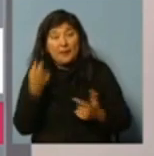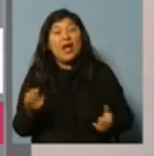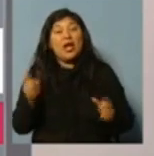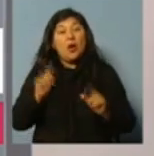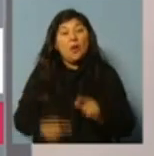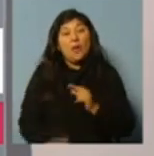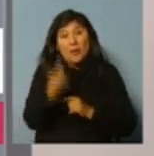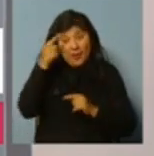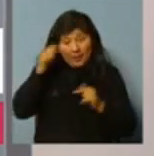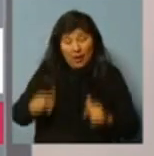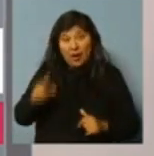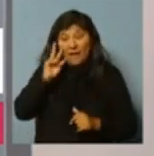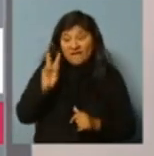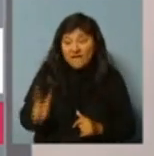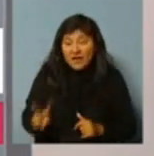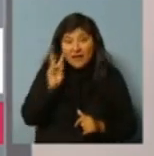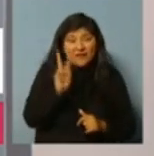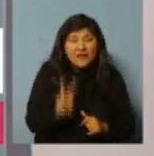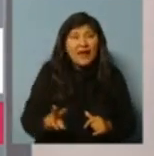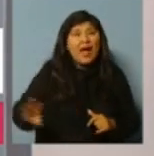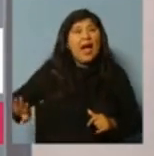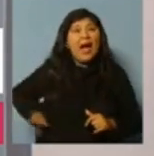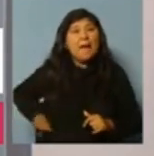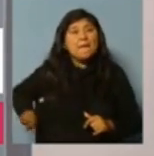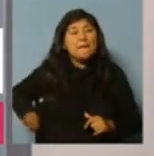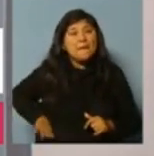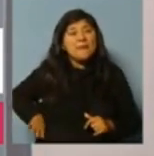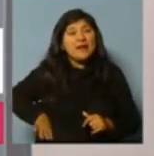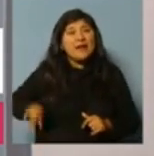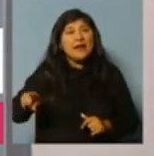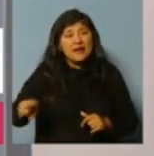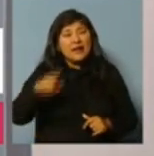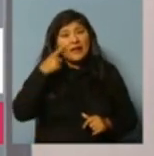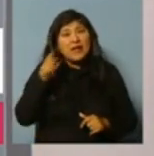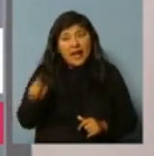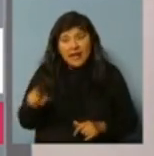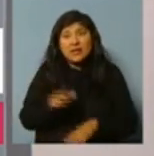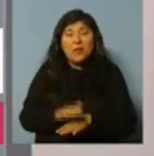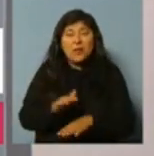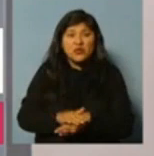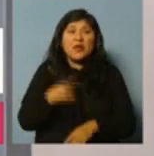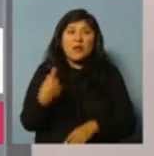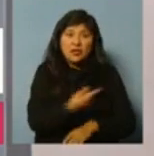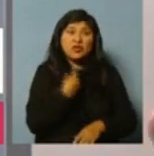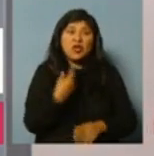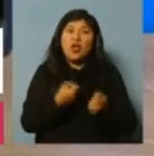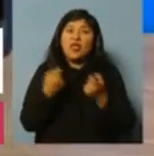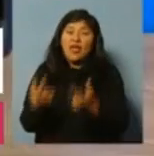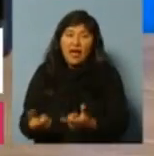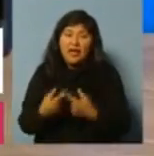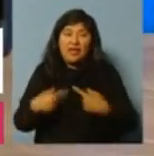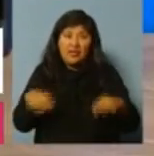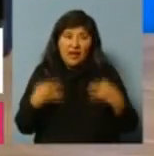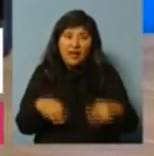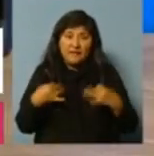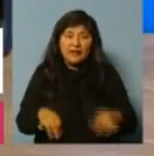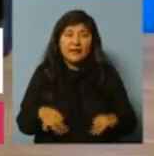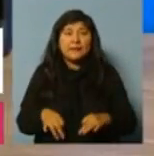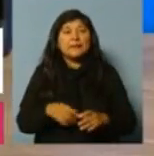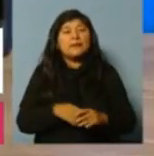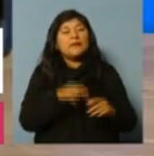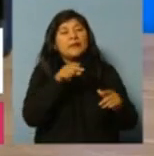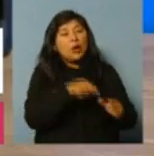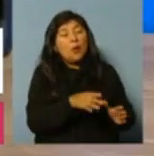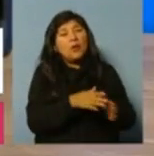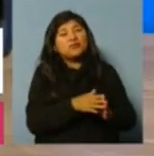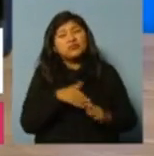este año he visto el hambre y eso es lo que la responsabilidad que tenemos que atacar hoy y como llegamos hasta octubre es